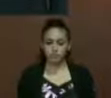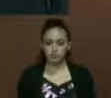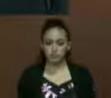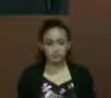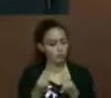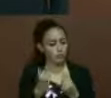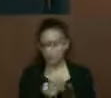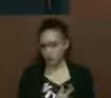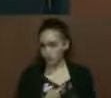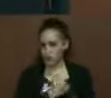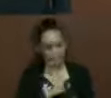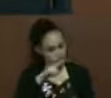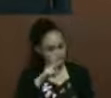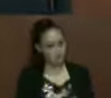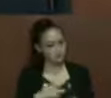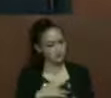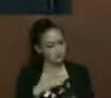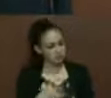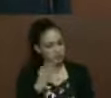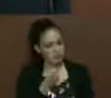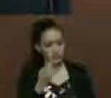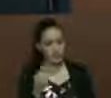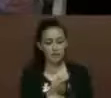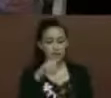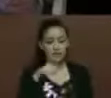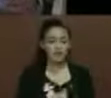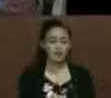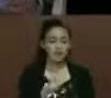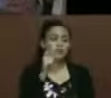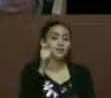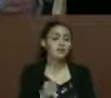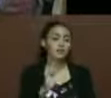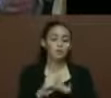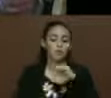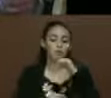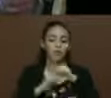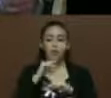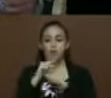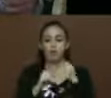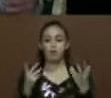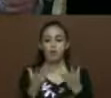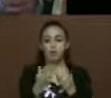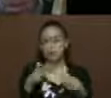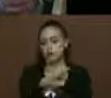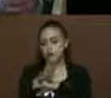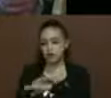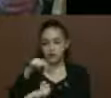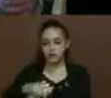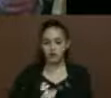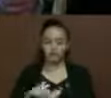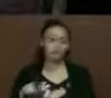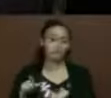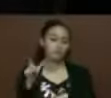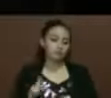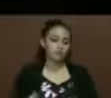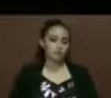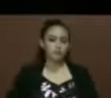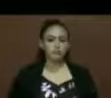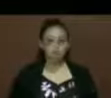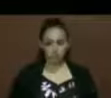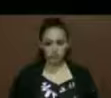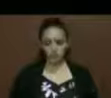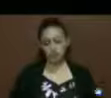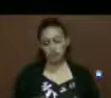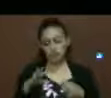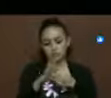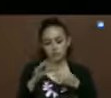mí me da mucho gusto que eso esté pasando, porque significa que poco a poco se han ido modificando las condiciones que